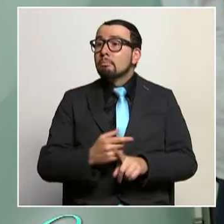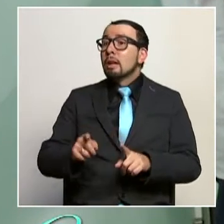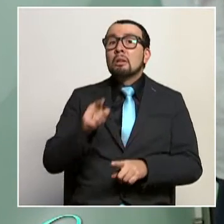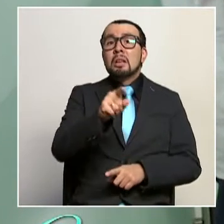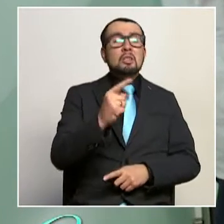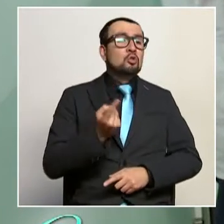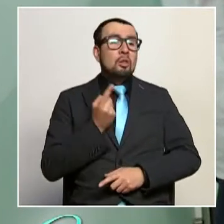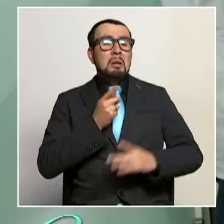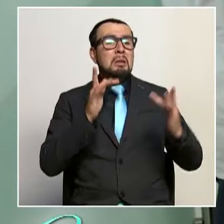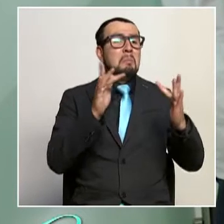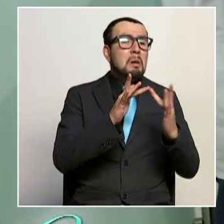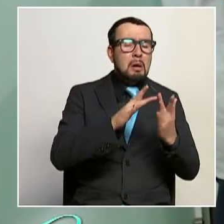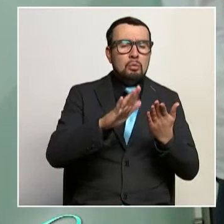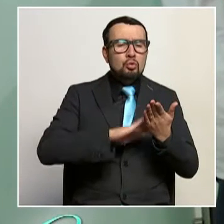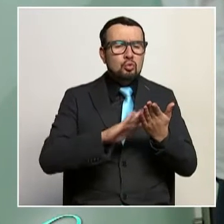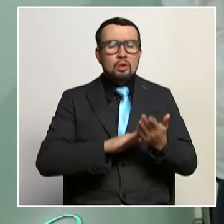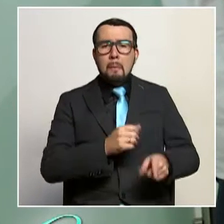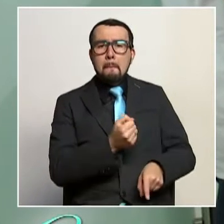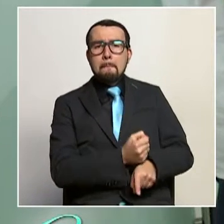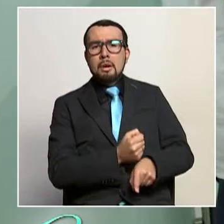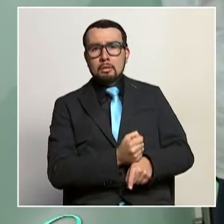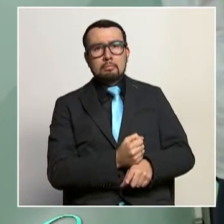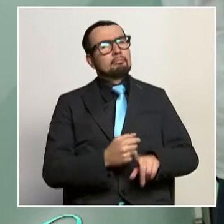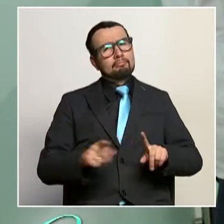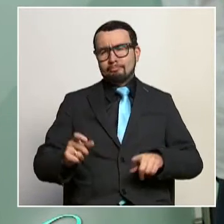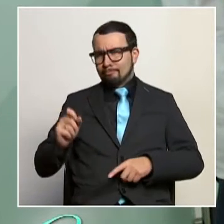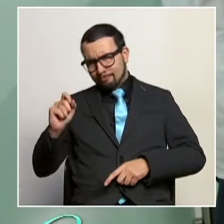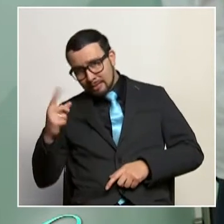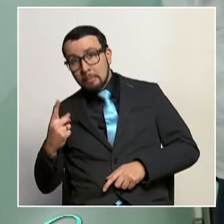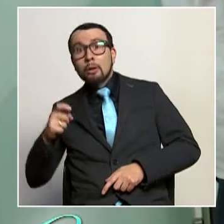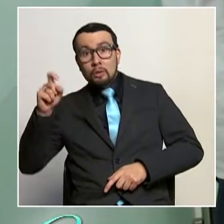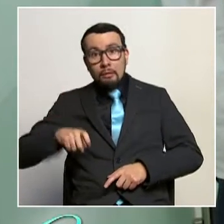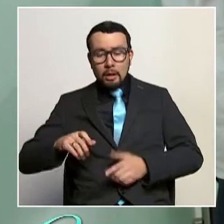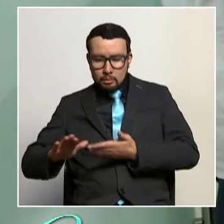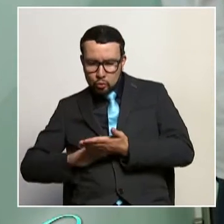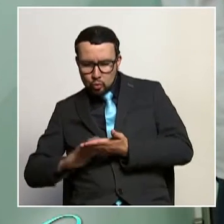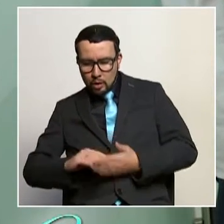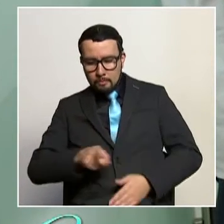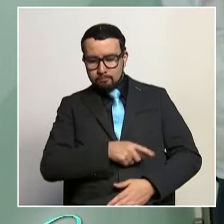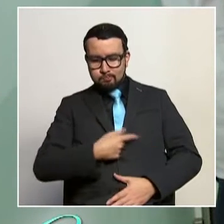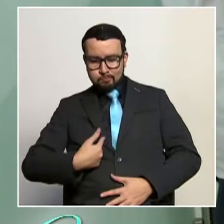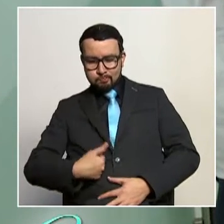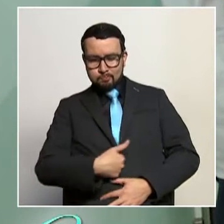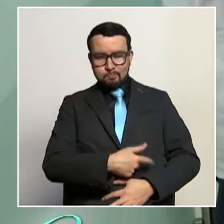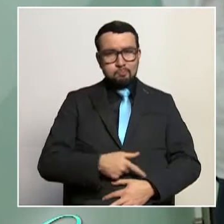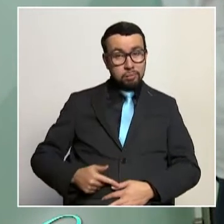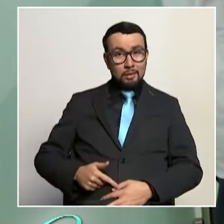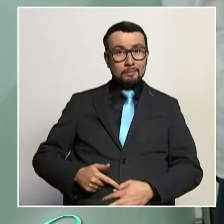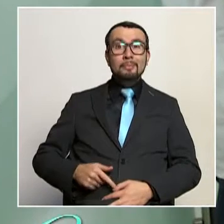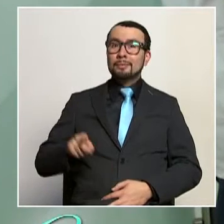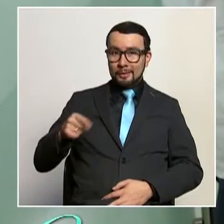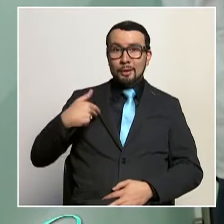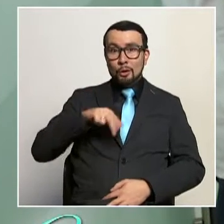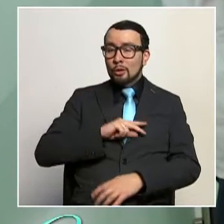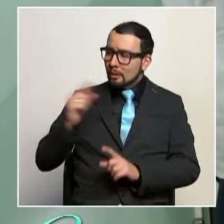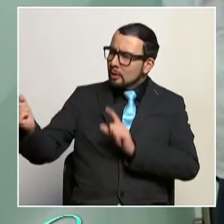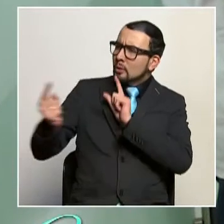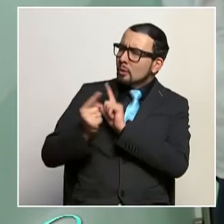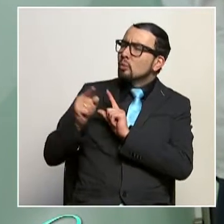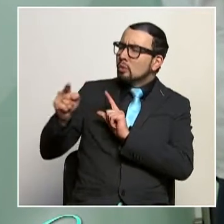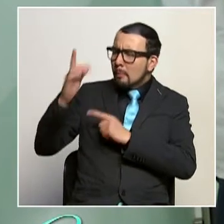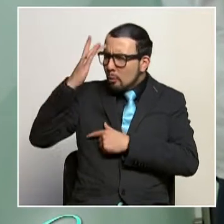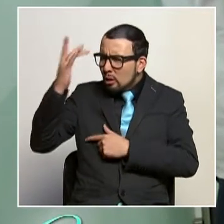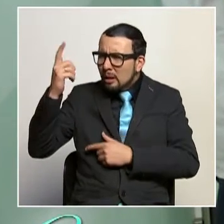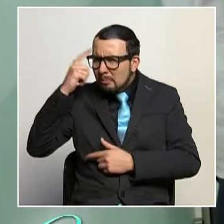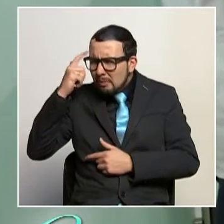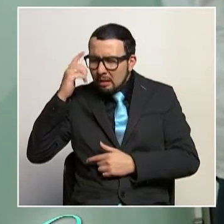próstata, cuando teníamos que ir al origen. Y ahí a eso es lo que vamos, ¿a qué le achaca? ¿Por qué cree usted que le dio